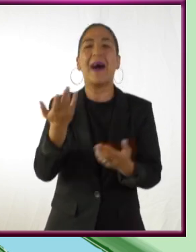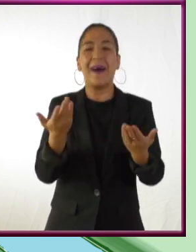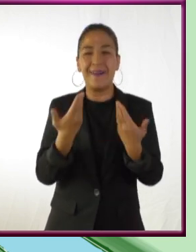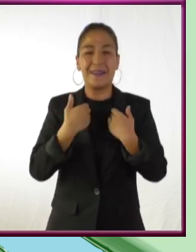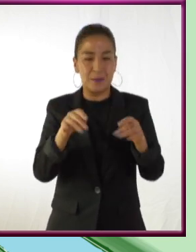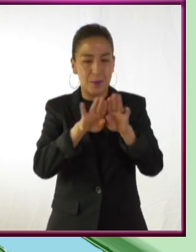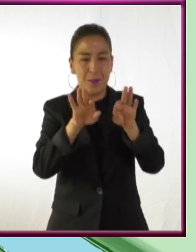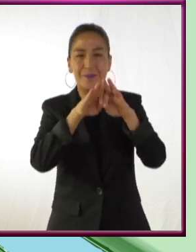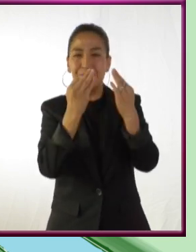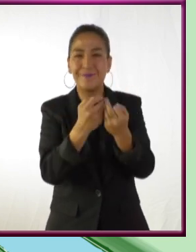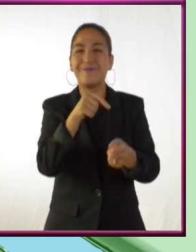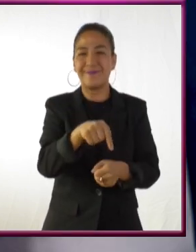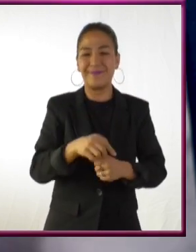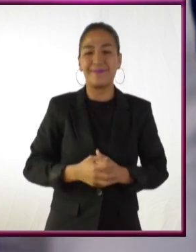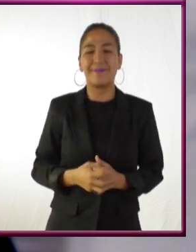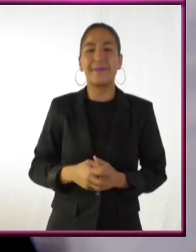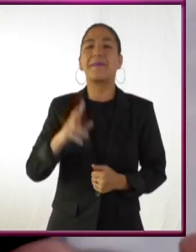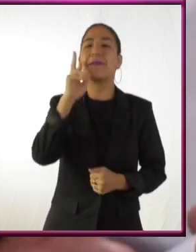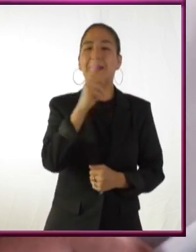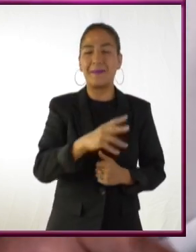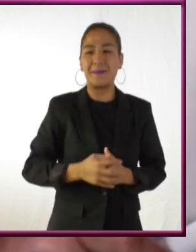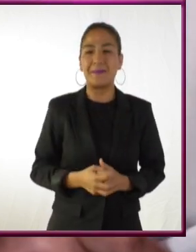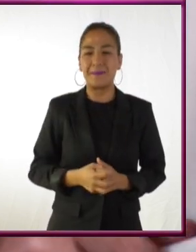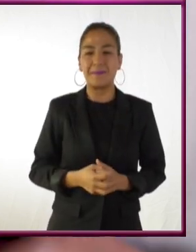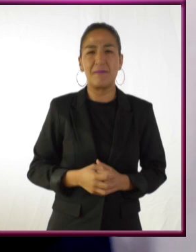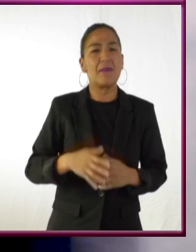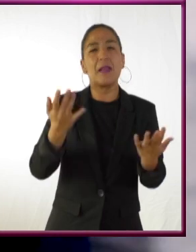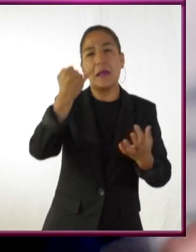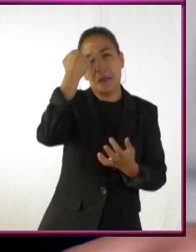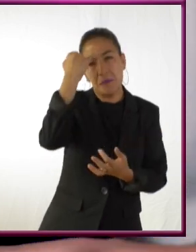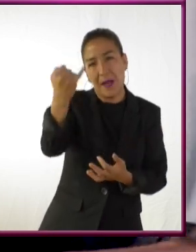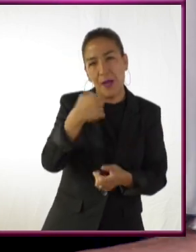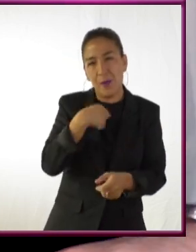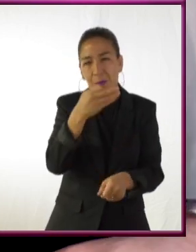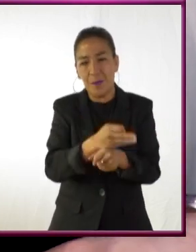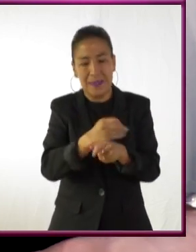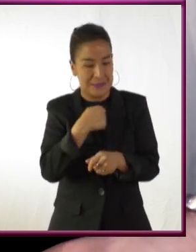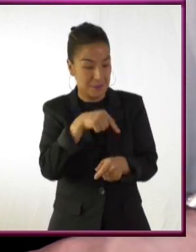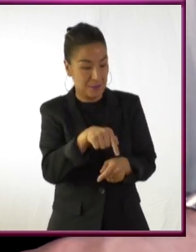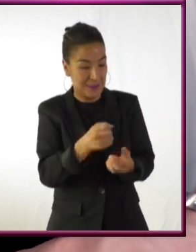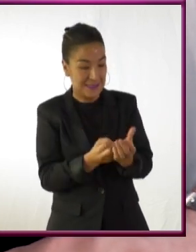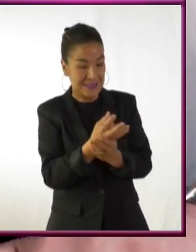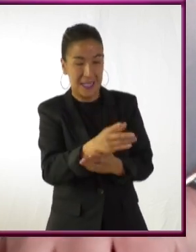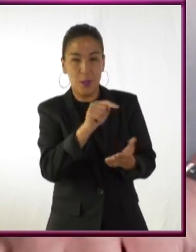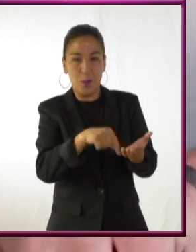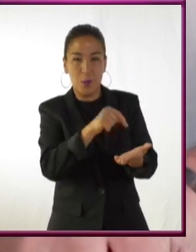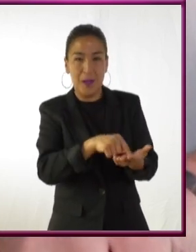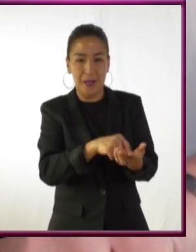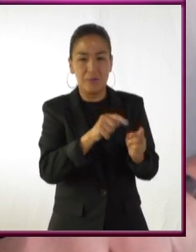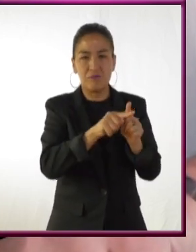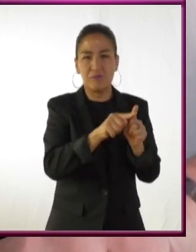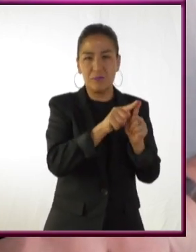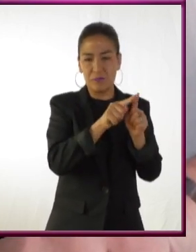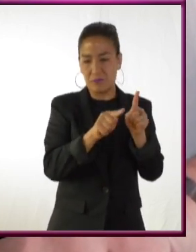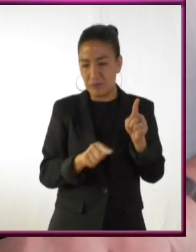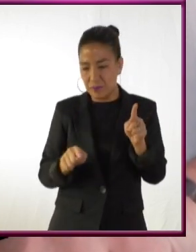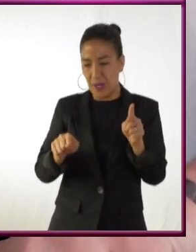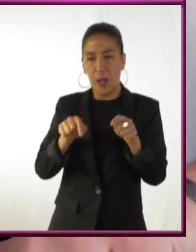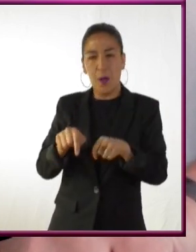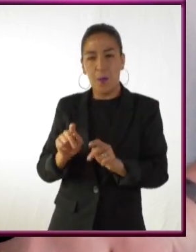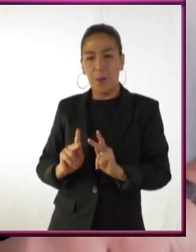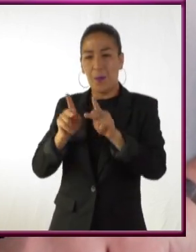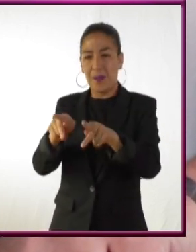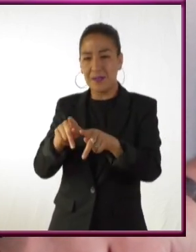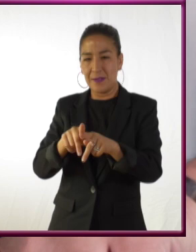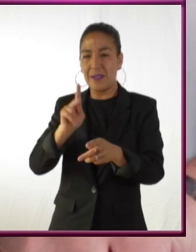las simplificaciones, Dilmara, ¿eh? A ver, supongamos que salgo de acá y cruzo por este